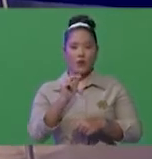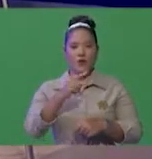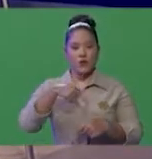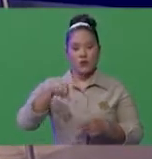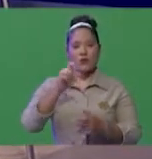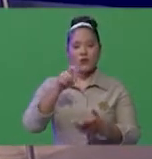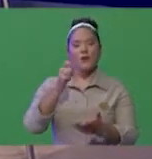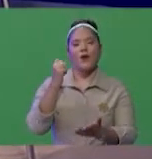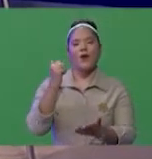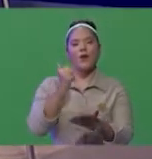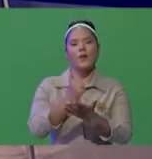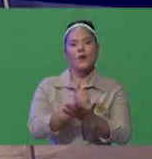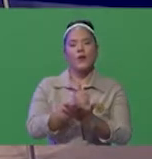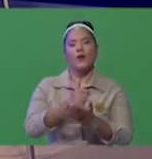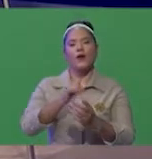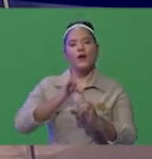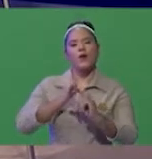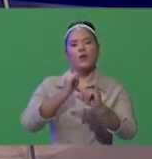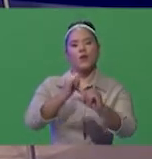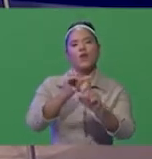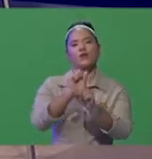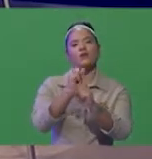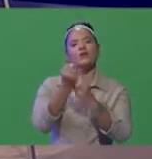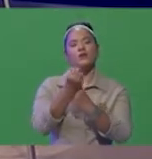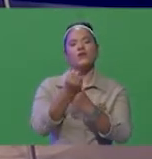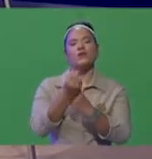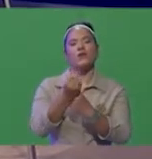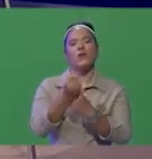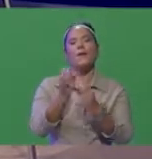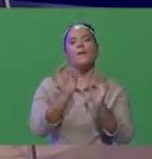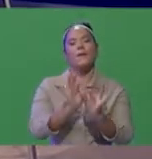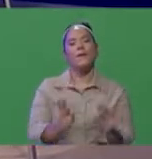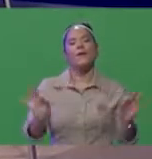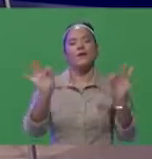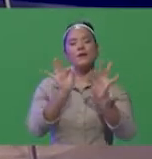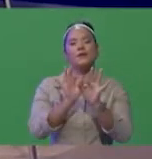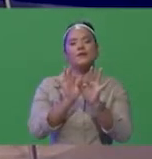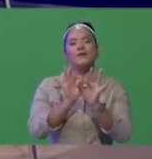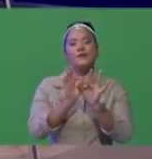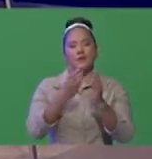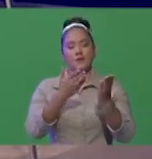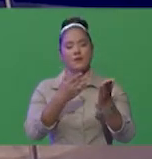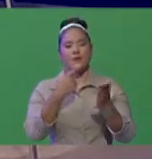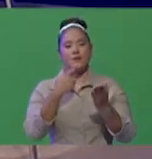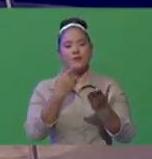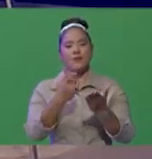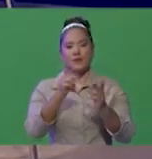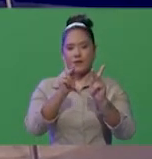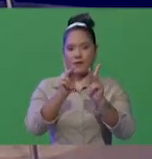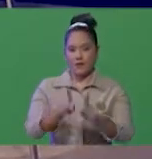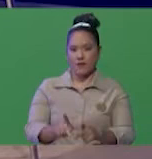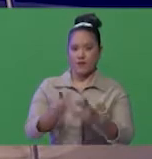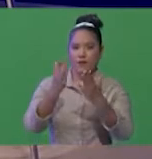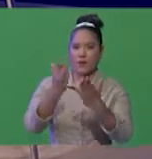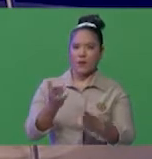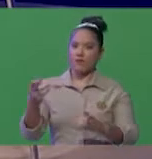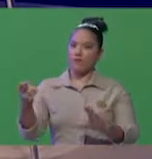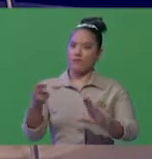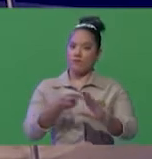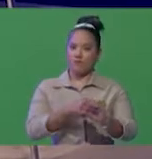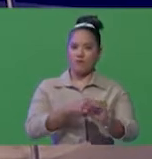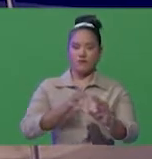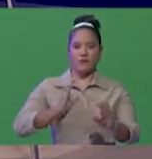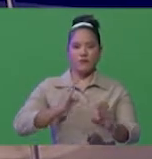aprobar, tenemos que aprobar con ustedes, con los claro. socios. Y lo más importante, como decía Charitín, es que cuando una persona se integra a la